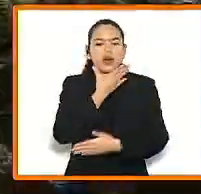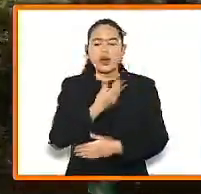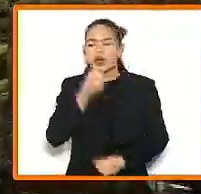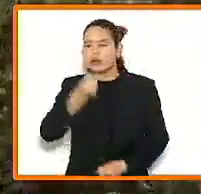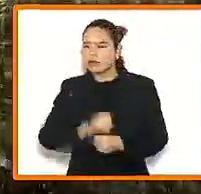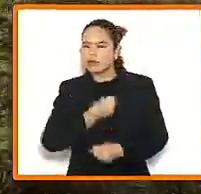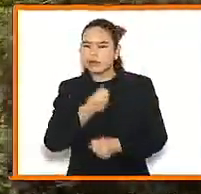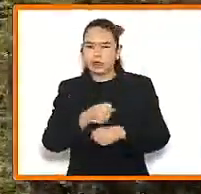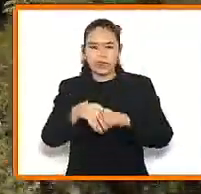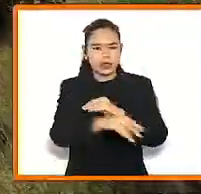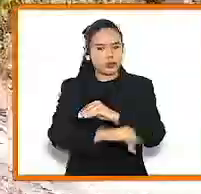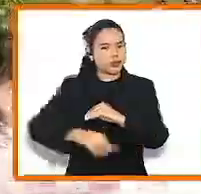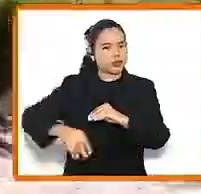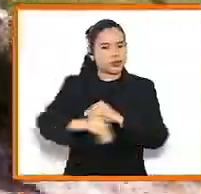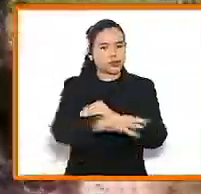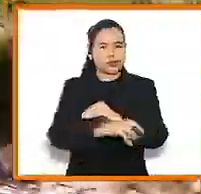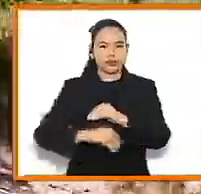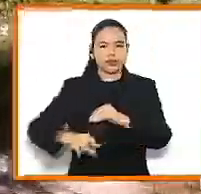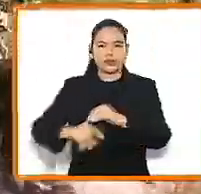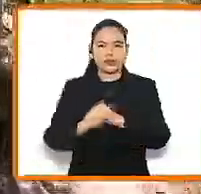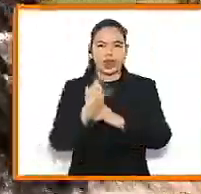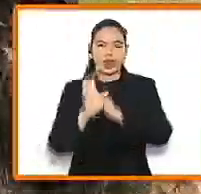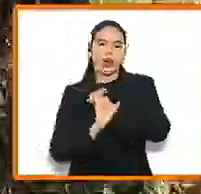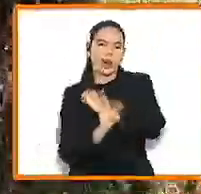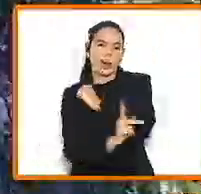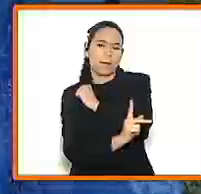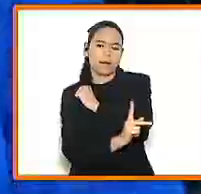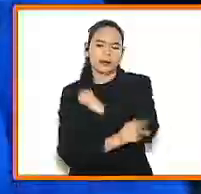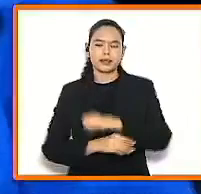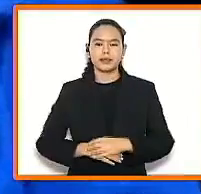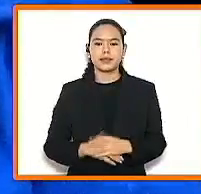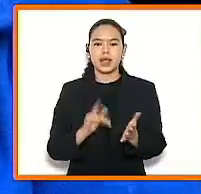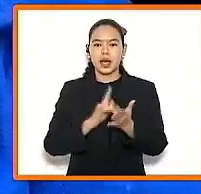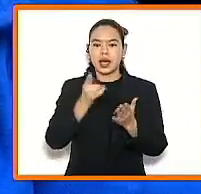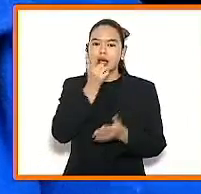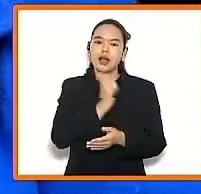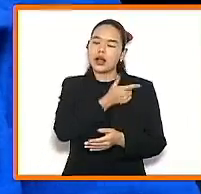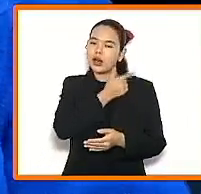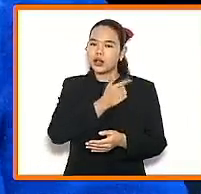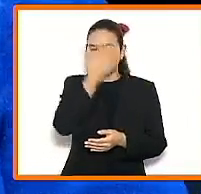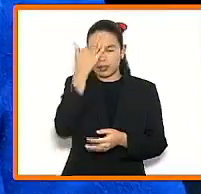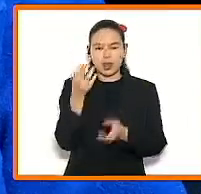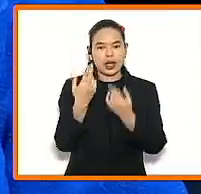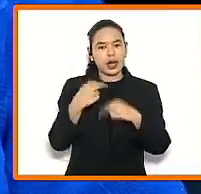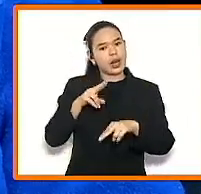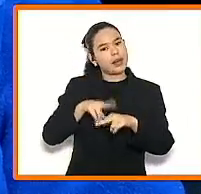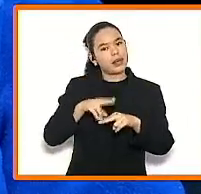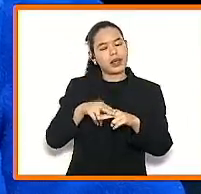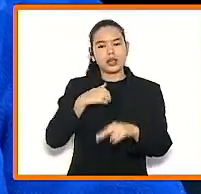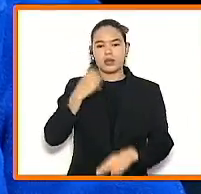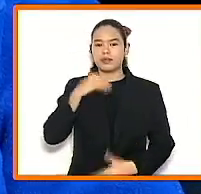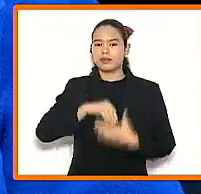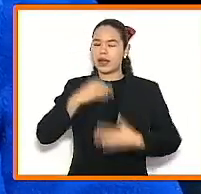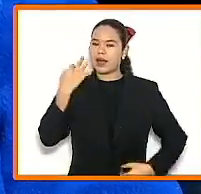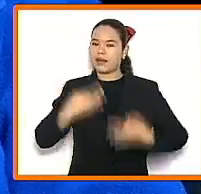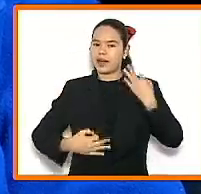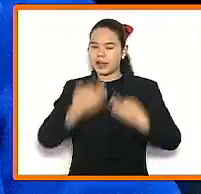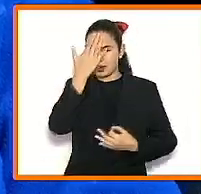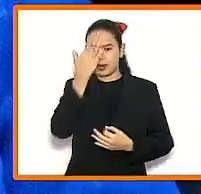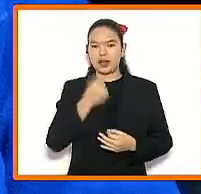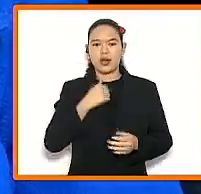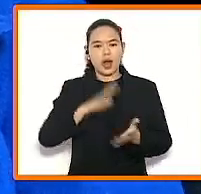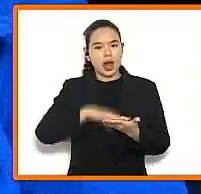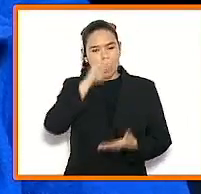las labores agrícolas en el Carrizal Copán. Gracias, Loto, por traerme esta silla. Yo me siento muy alegre porque ya voy a tener